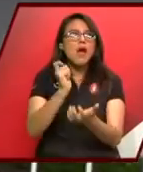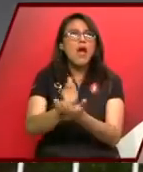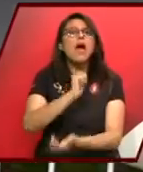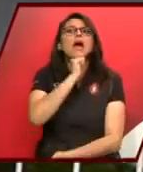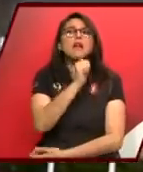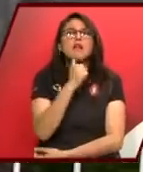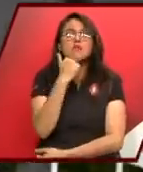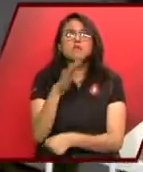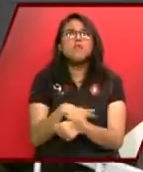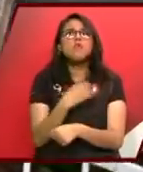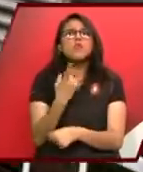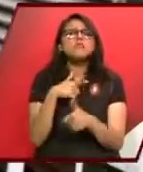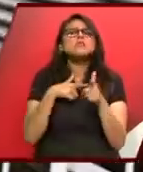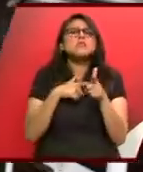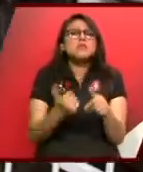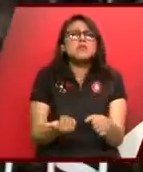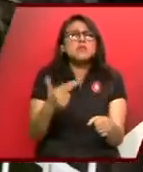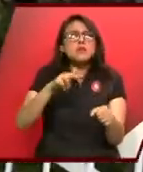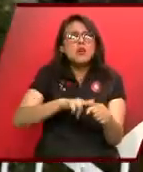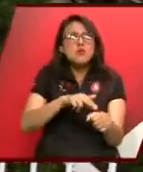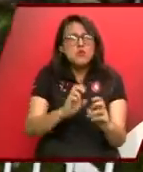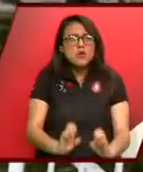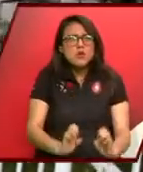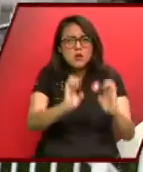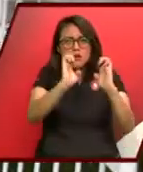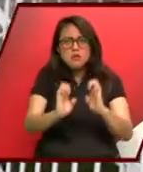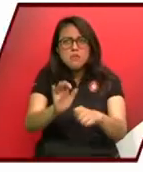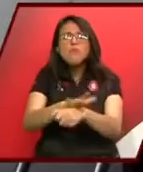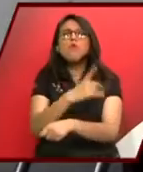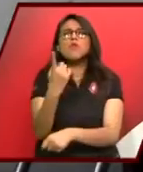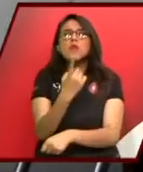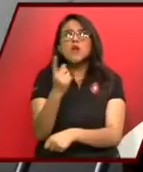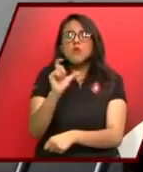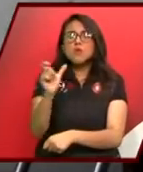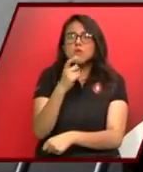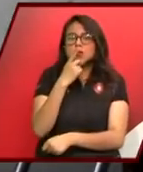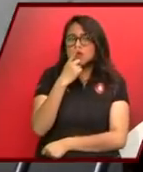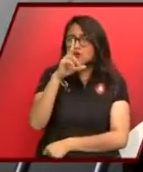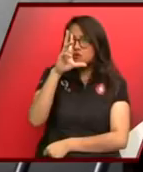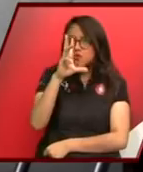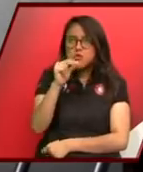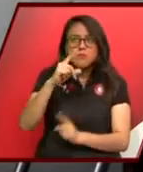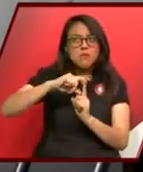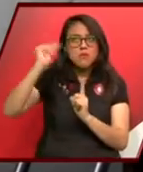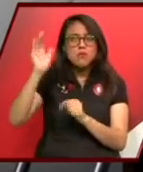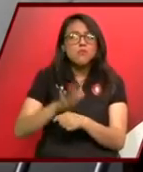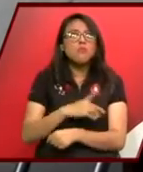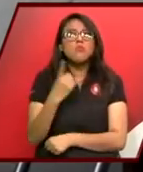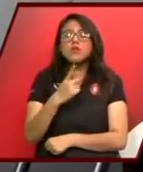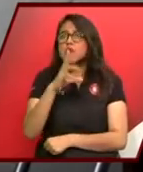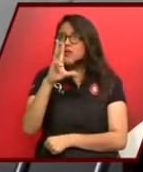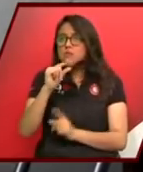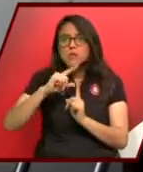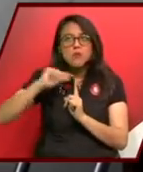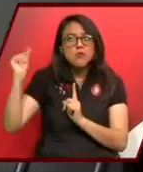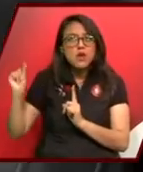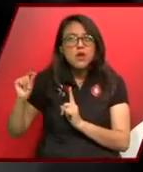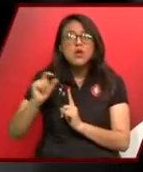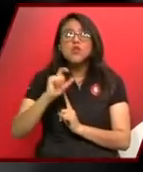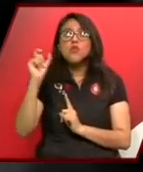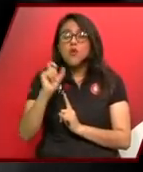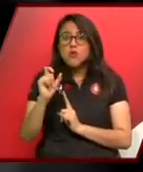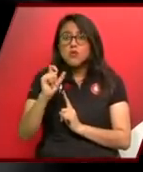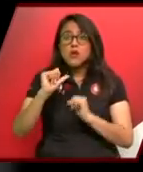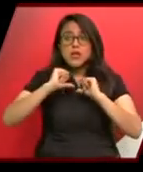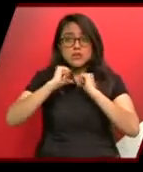sobre el por qué seguir administrando la unidad, Jorge Edgar respondió. Cuando yo digo que no me voy a ir de la unidad es porque no me voy a ir, siempre y cuando la